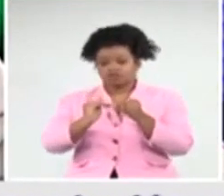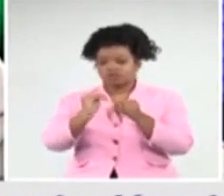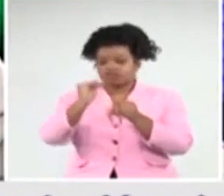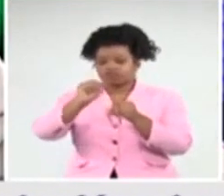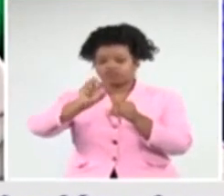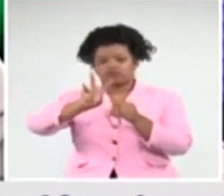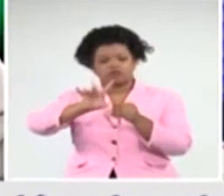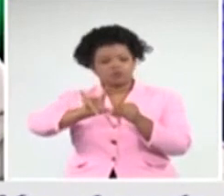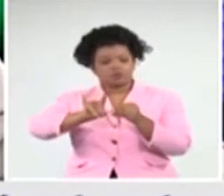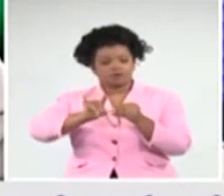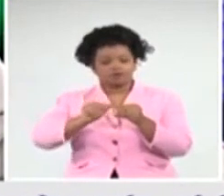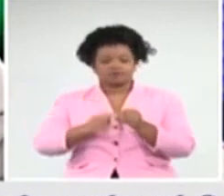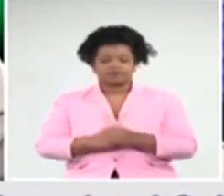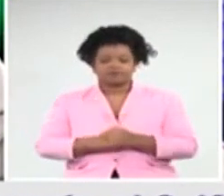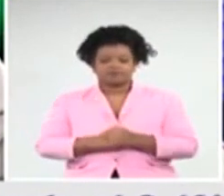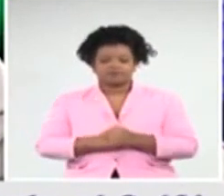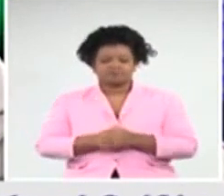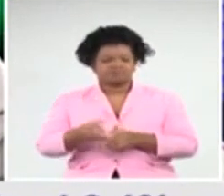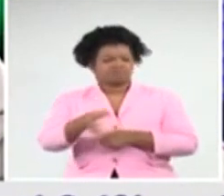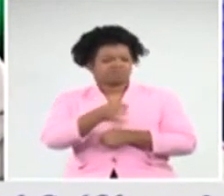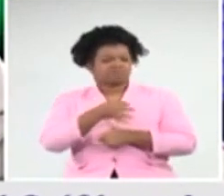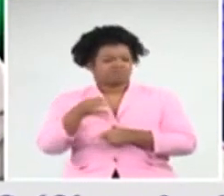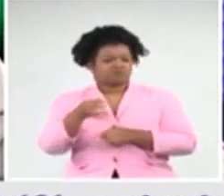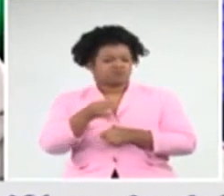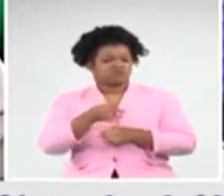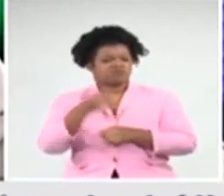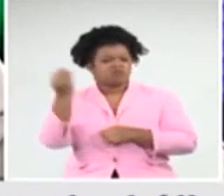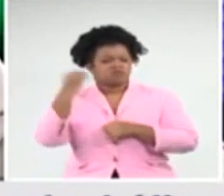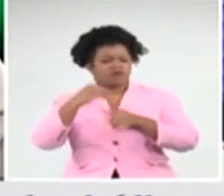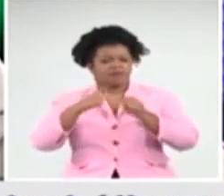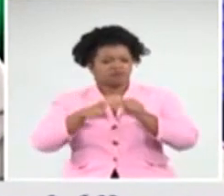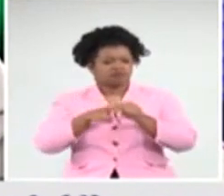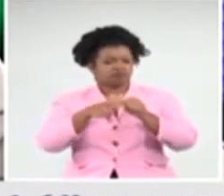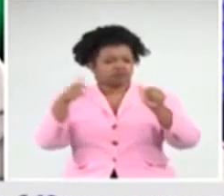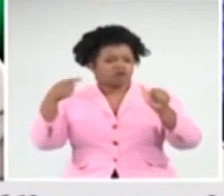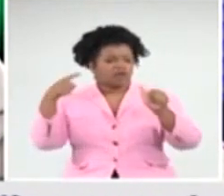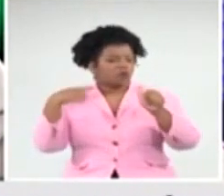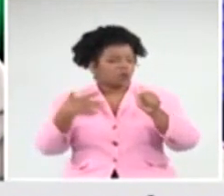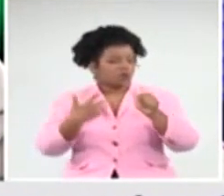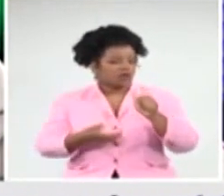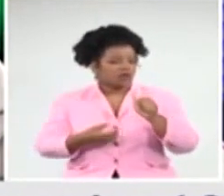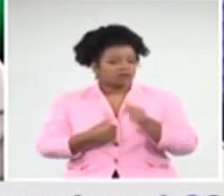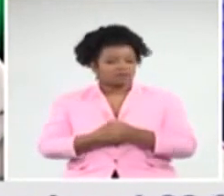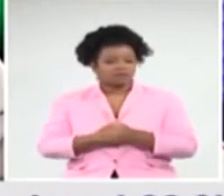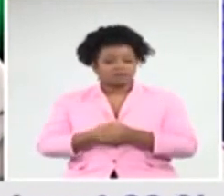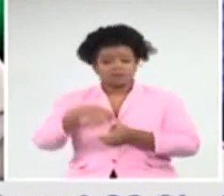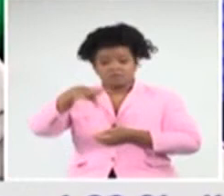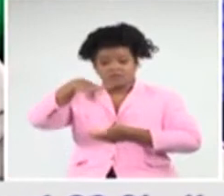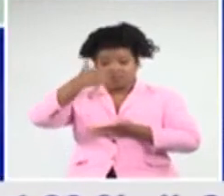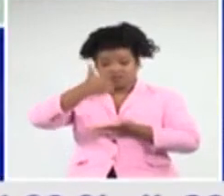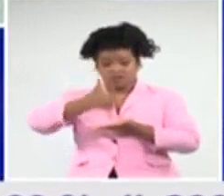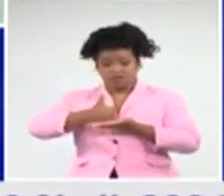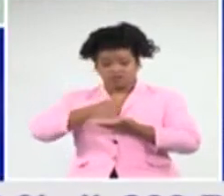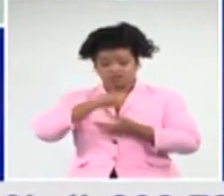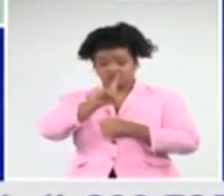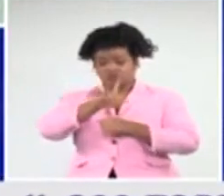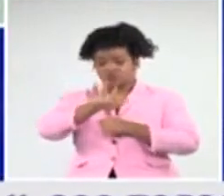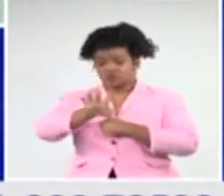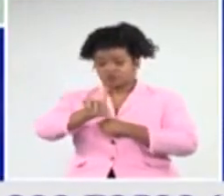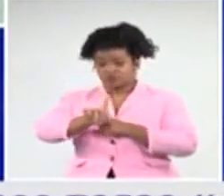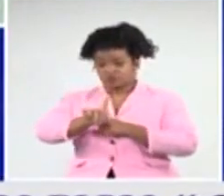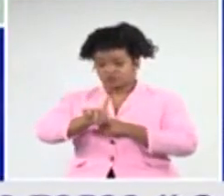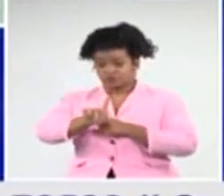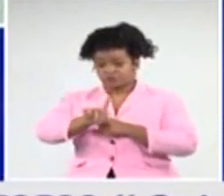total. Los municipios con mayor número de casos ayer: Pinar del Río 151 y Minas